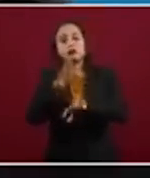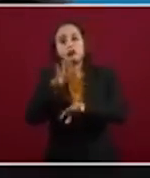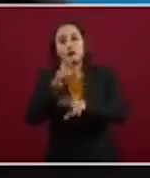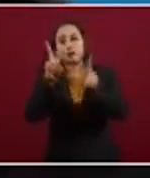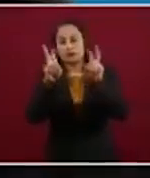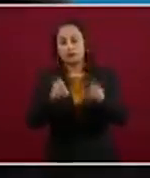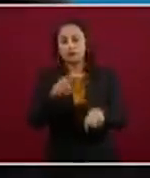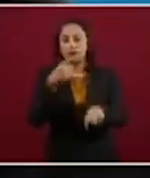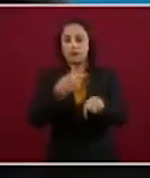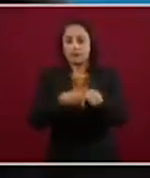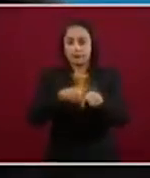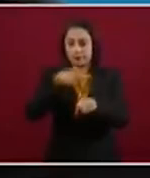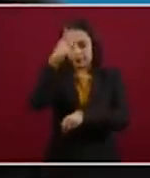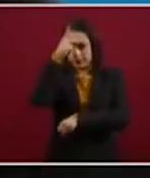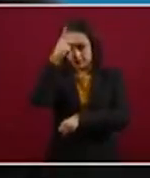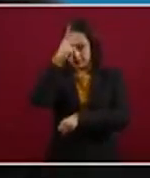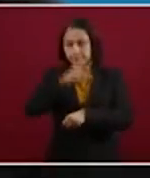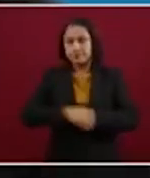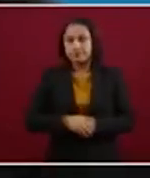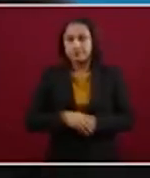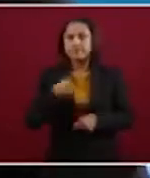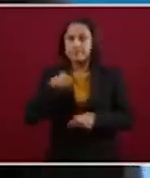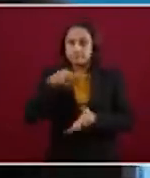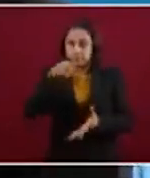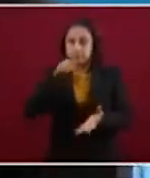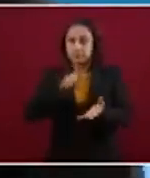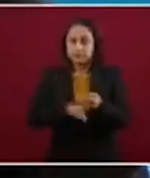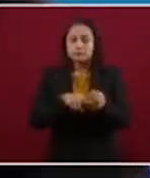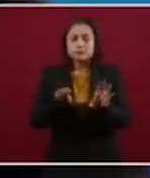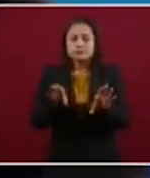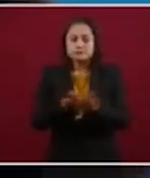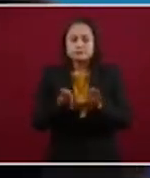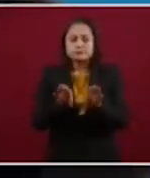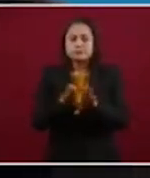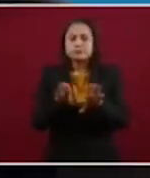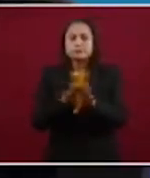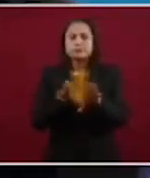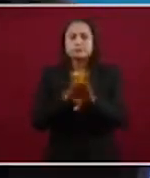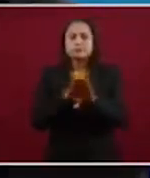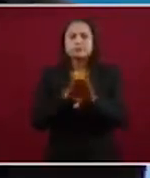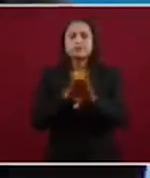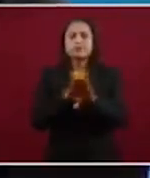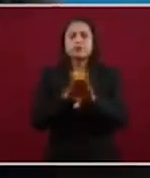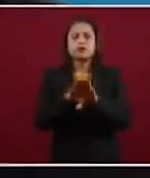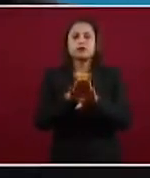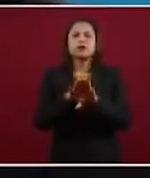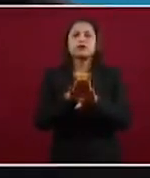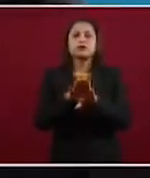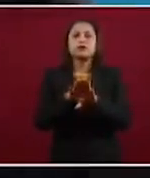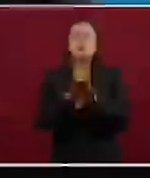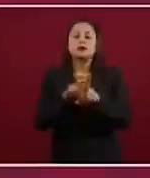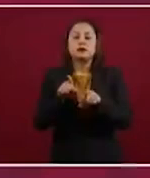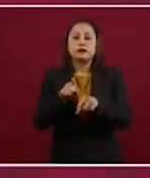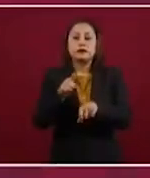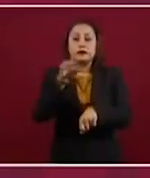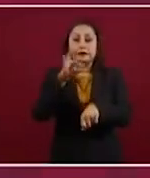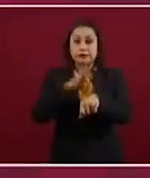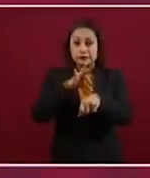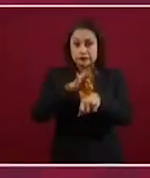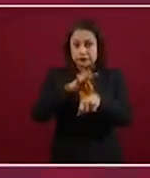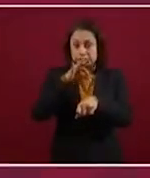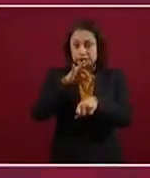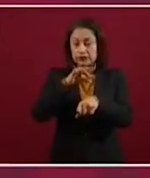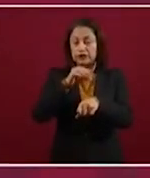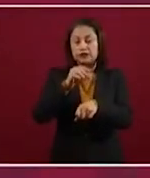usamos un modelo que se llama la brecha de la salud mental cubrirla cerrar la brecha de salud mental es un modelo